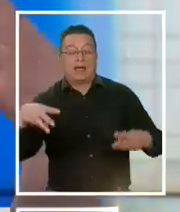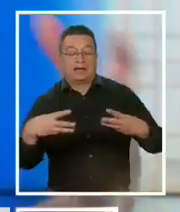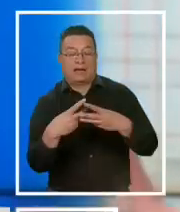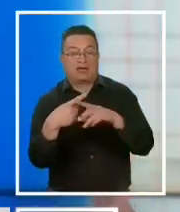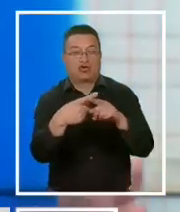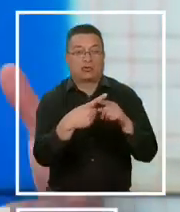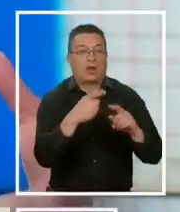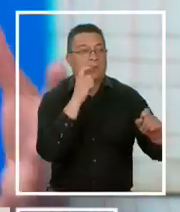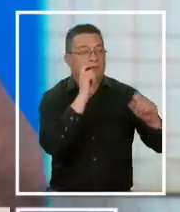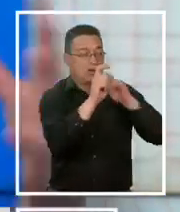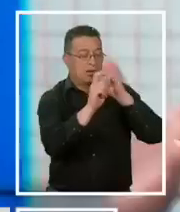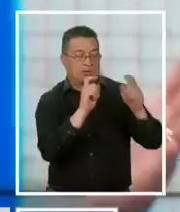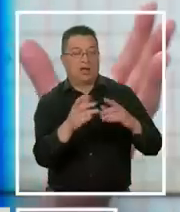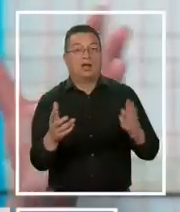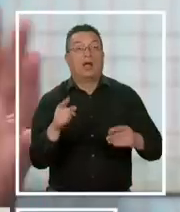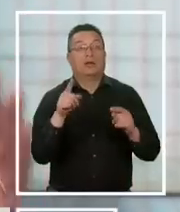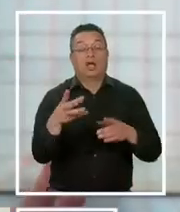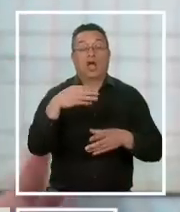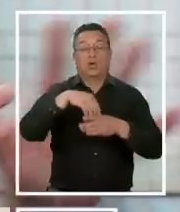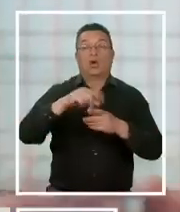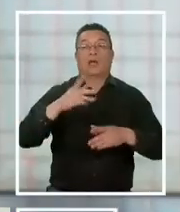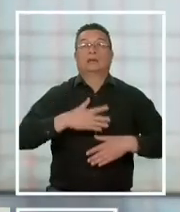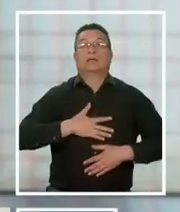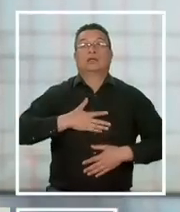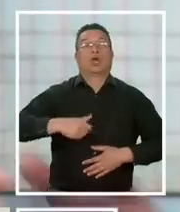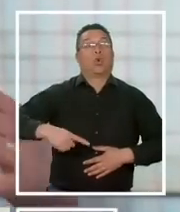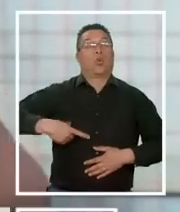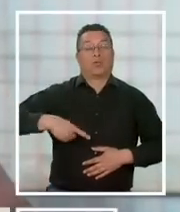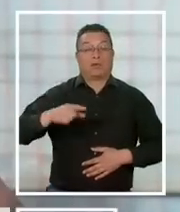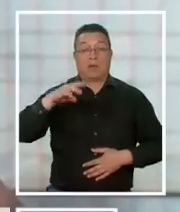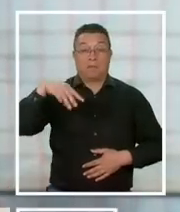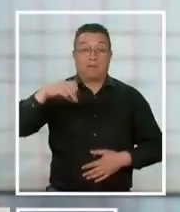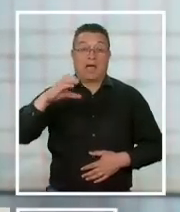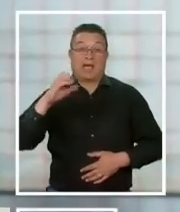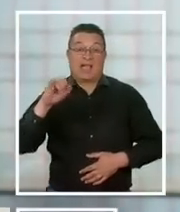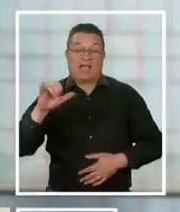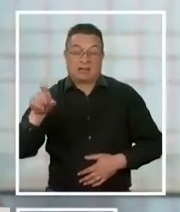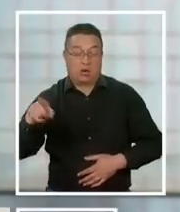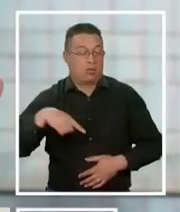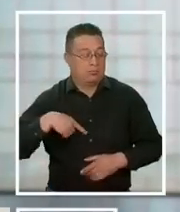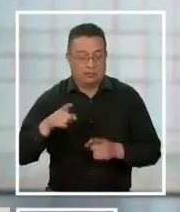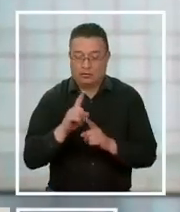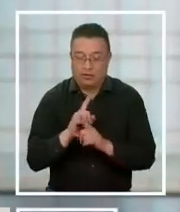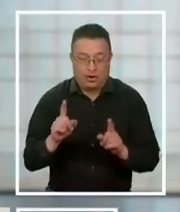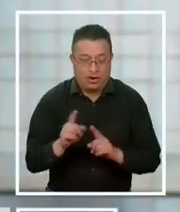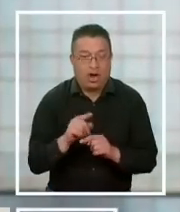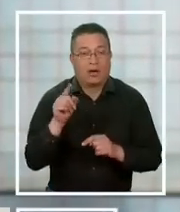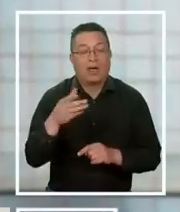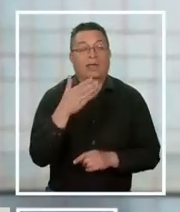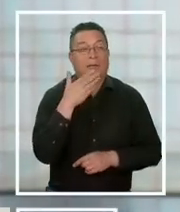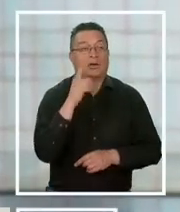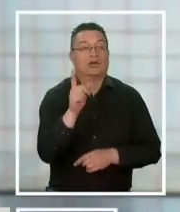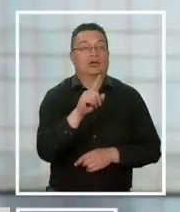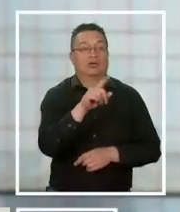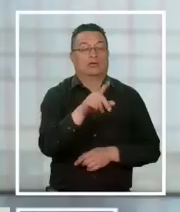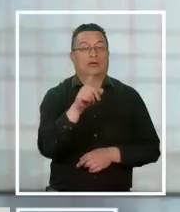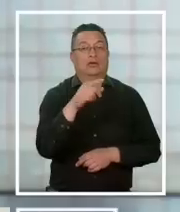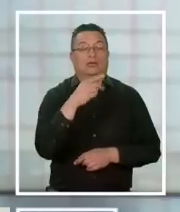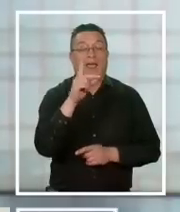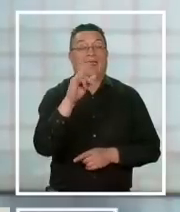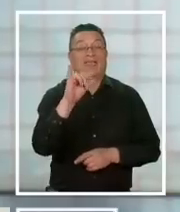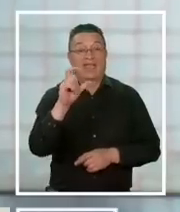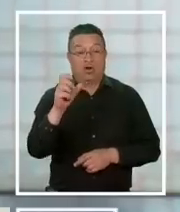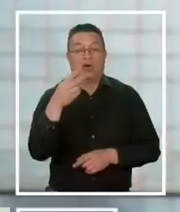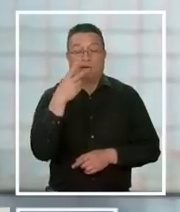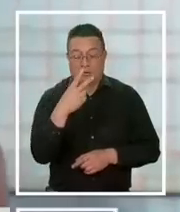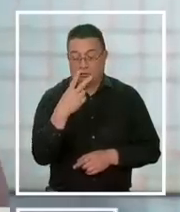le escriben cosas y algunos de ellos se sienten culpables no es el caso Javier macaya yo creo tampoco y tampoco el de El de El de Diego así lo he visto